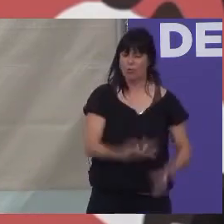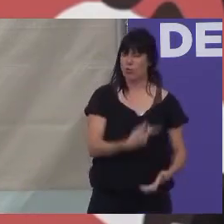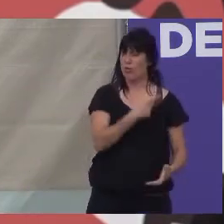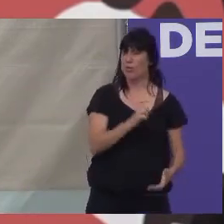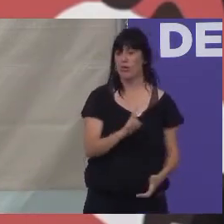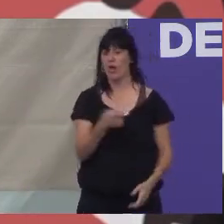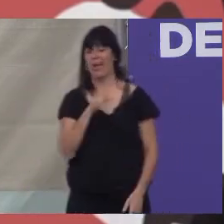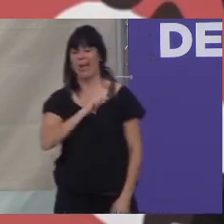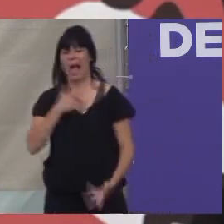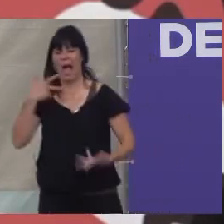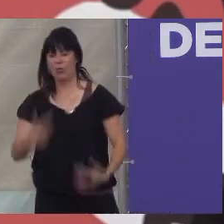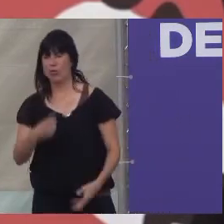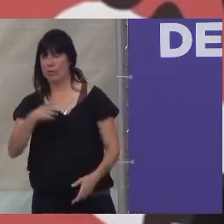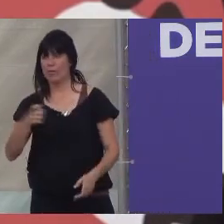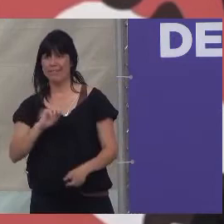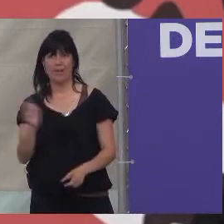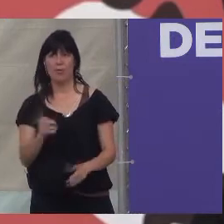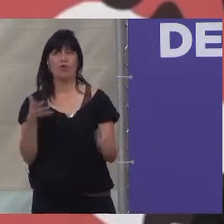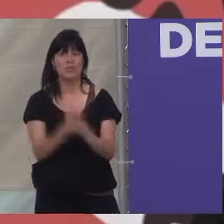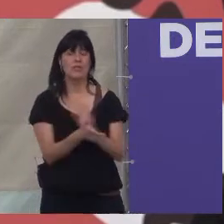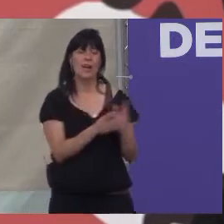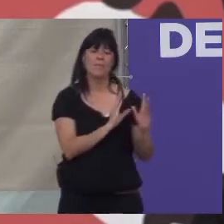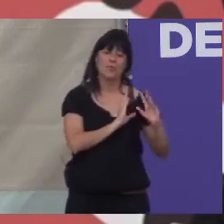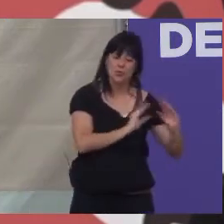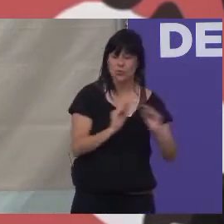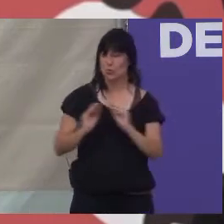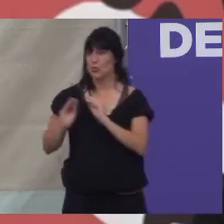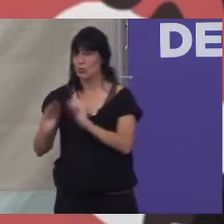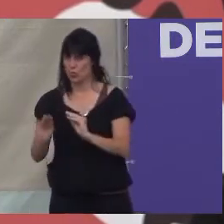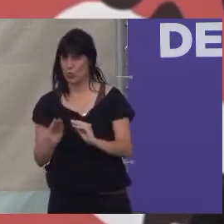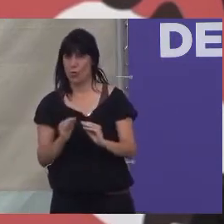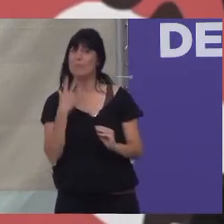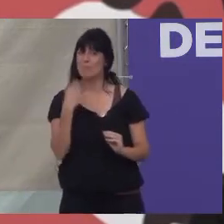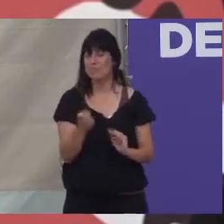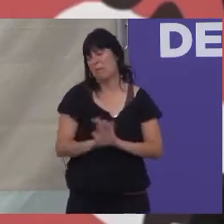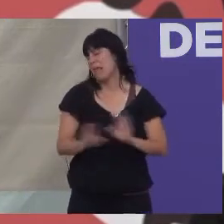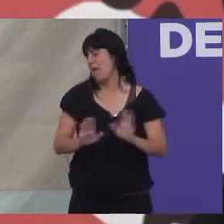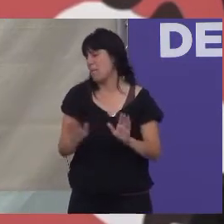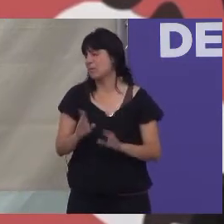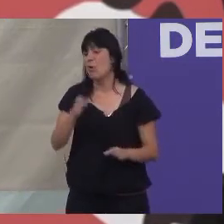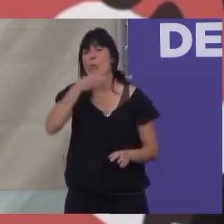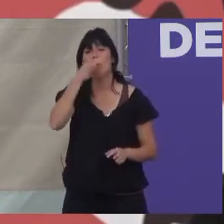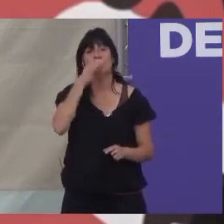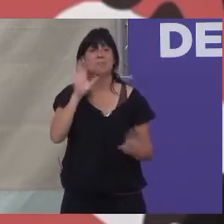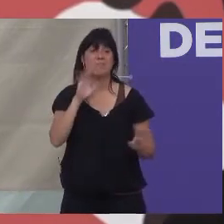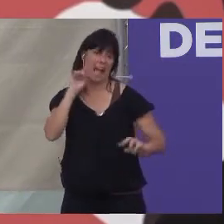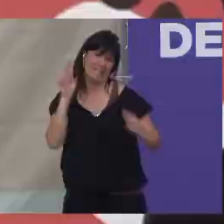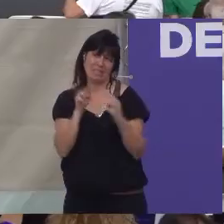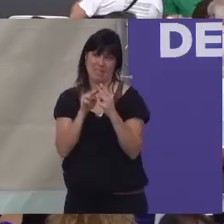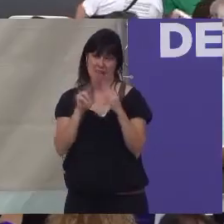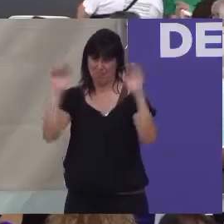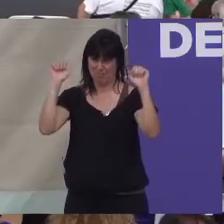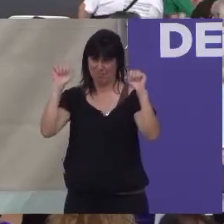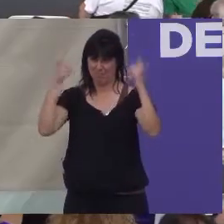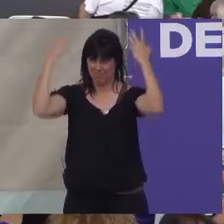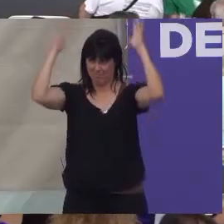parte se lleva todo el trozo. Y bueno, nada más. Buenas tardes y hasta la vista.